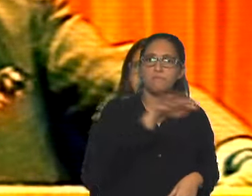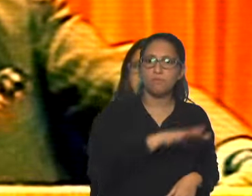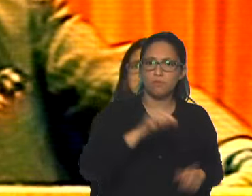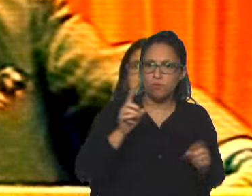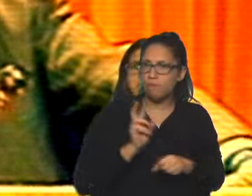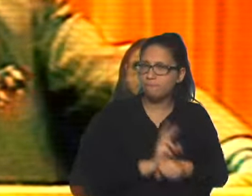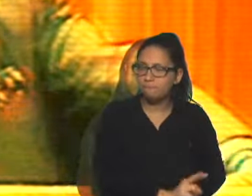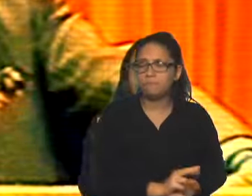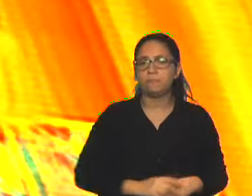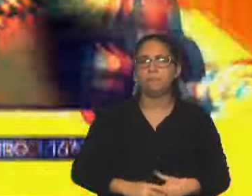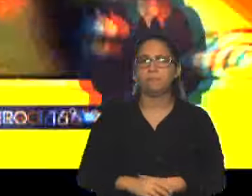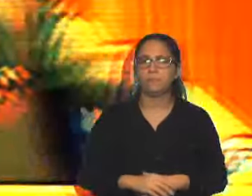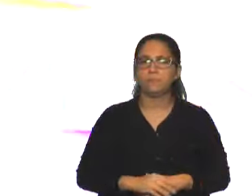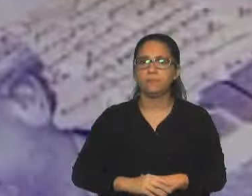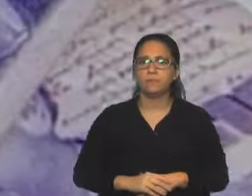podido